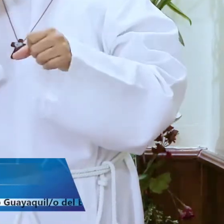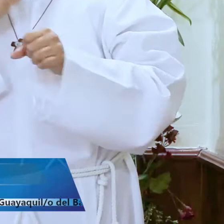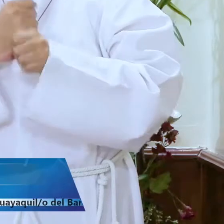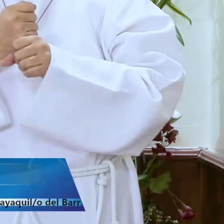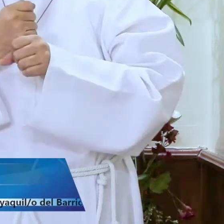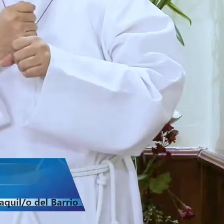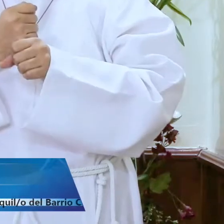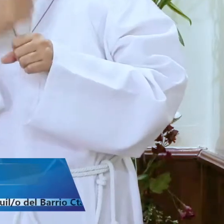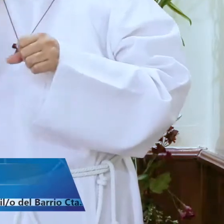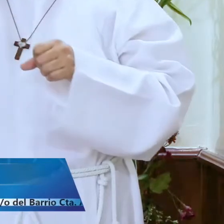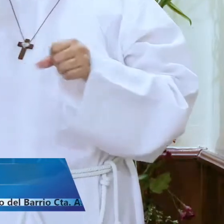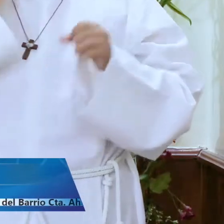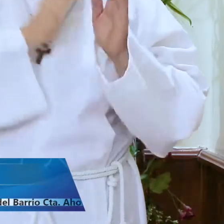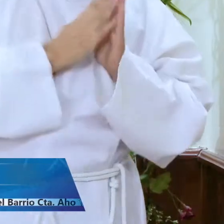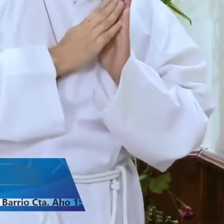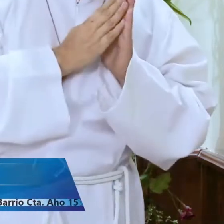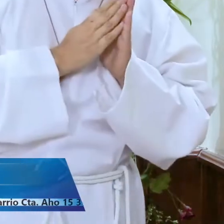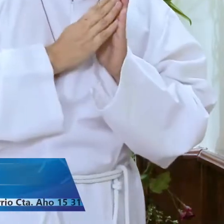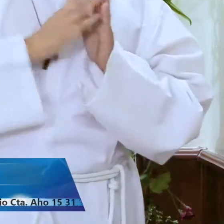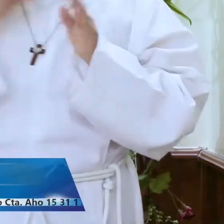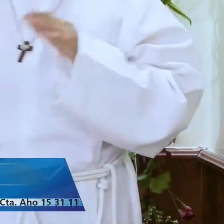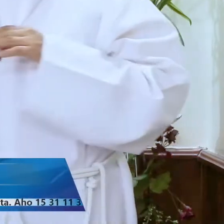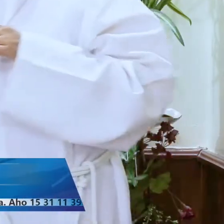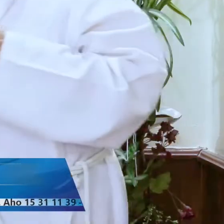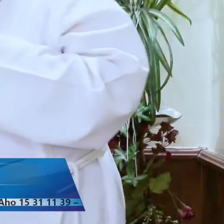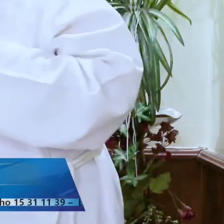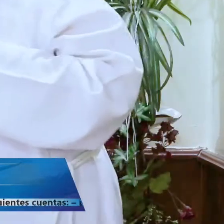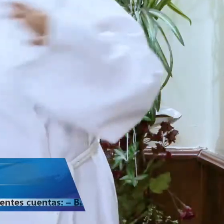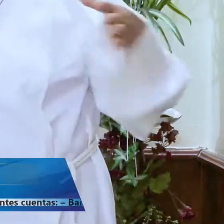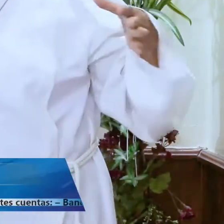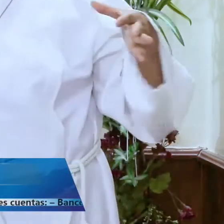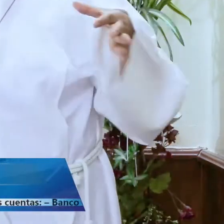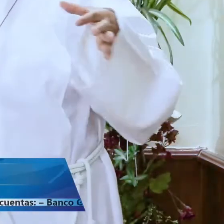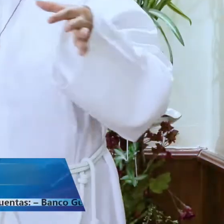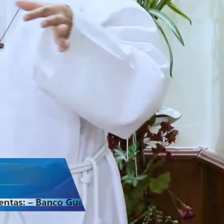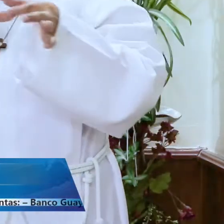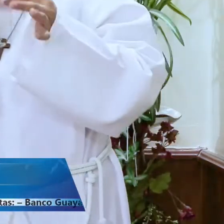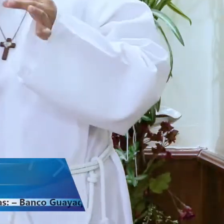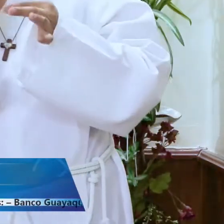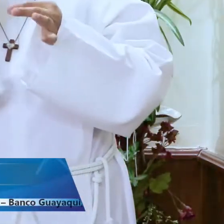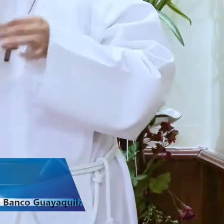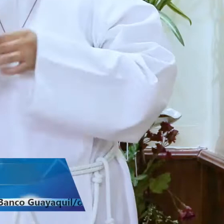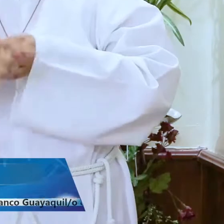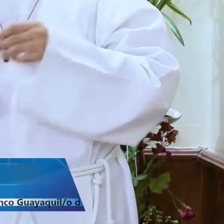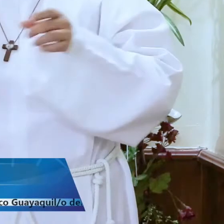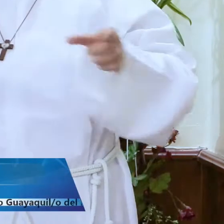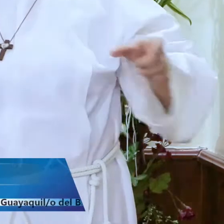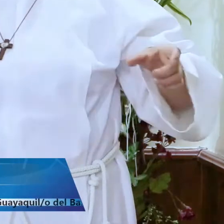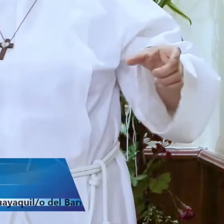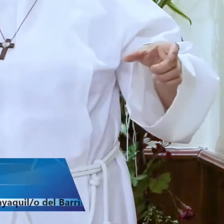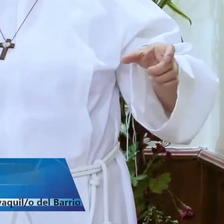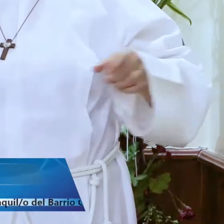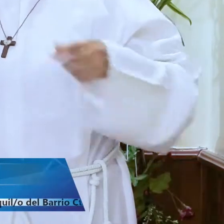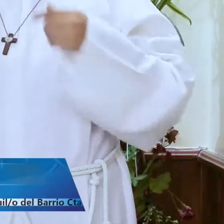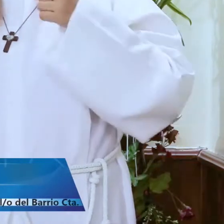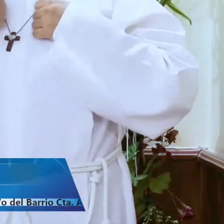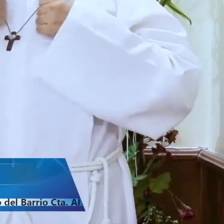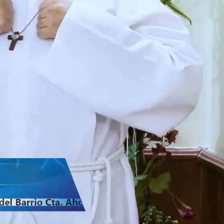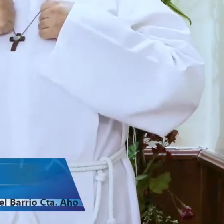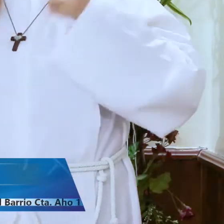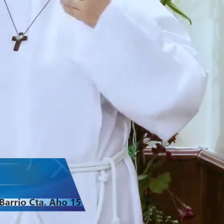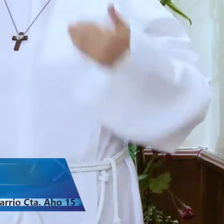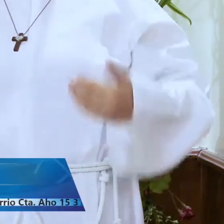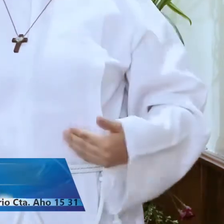y de los no judíos un solo pueblo el destruyó en su propio cuerpo